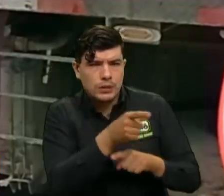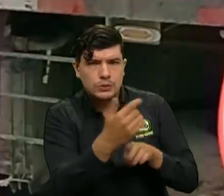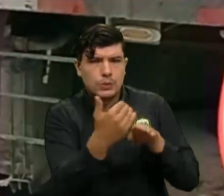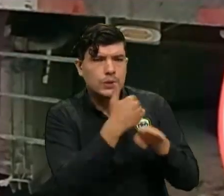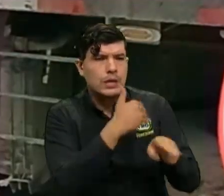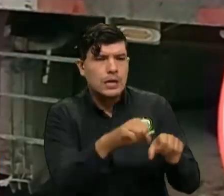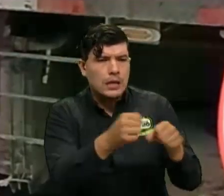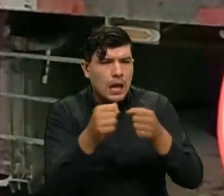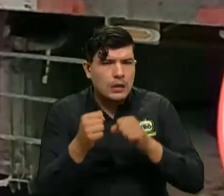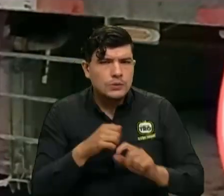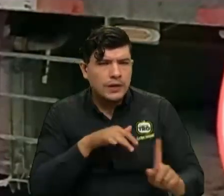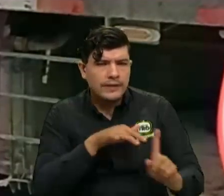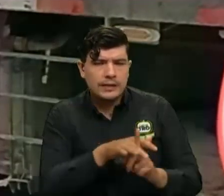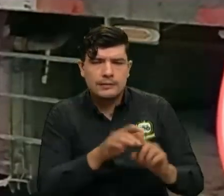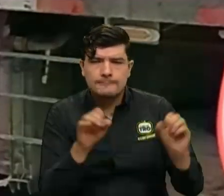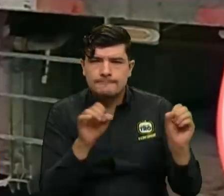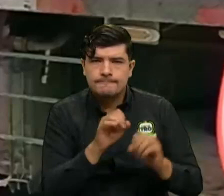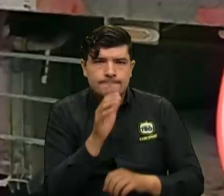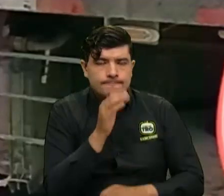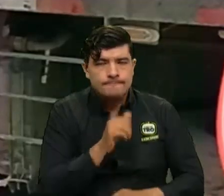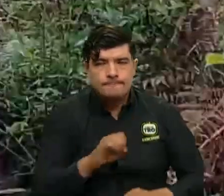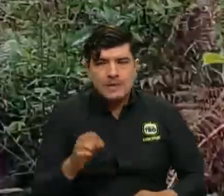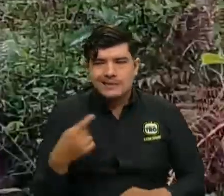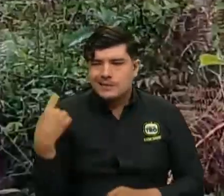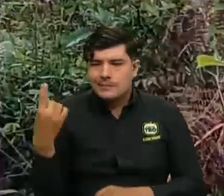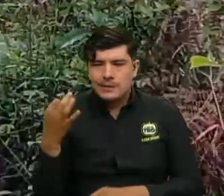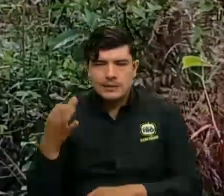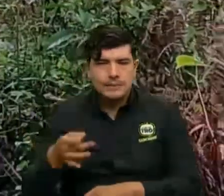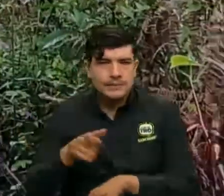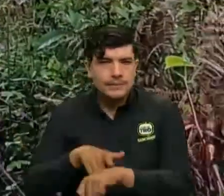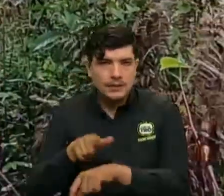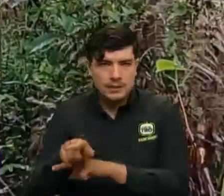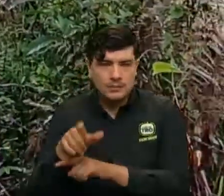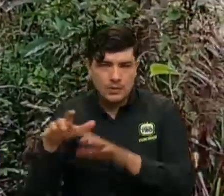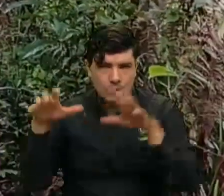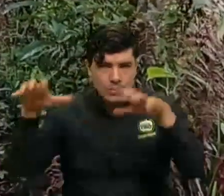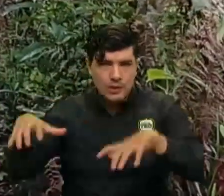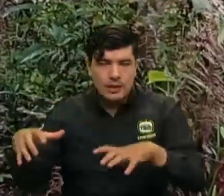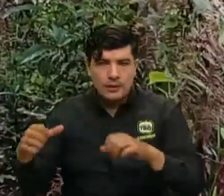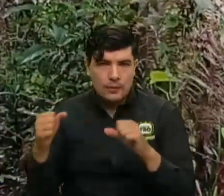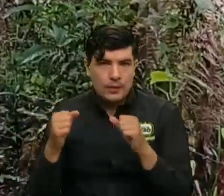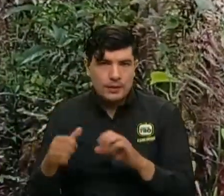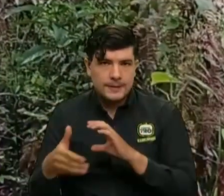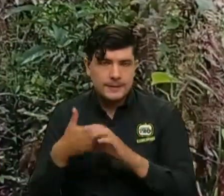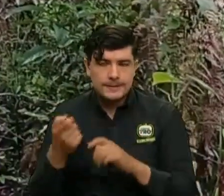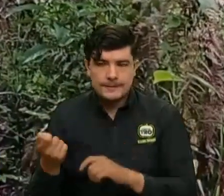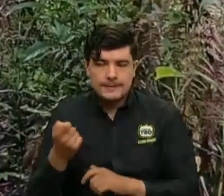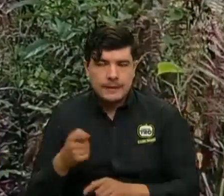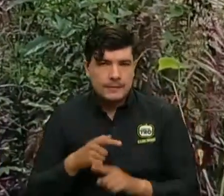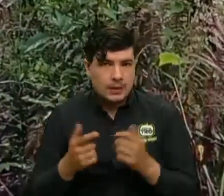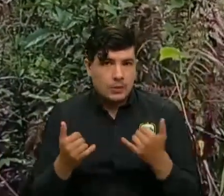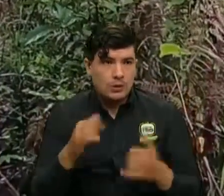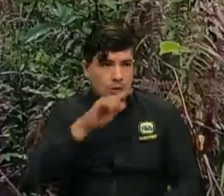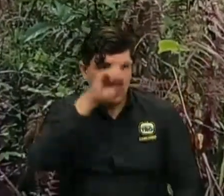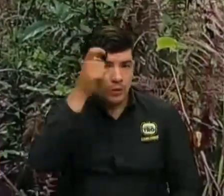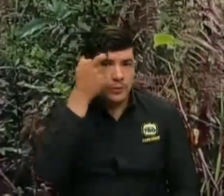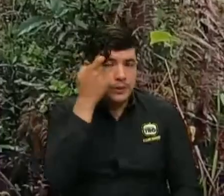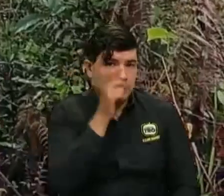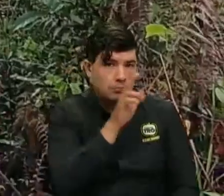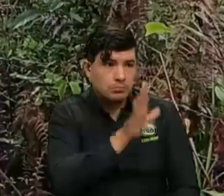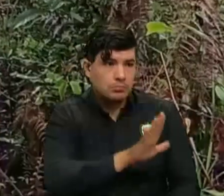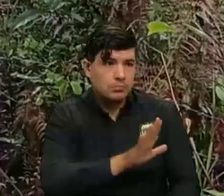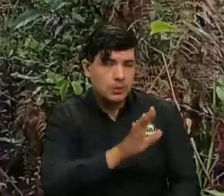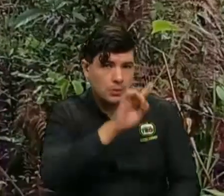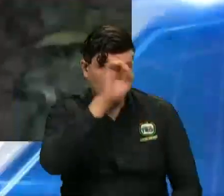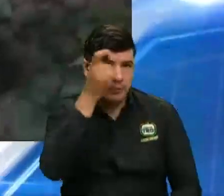no se ve un caso así como que sucedió hoy, ¿no? Y pues como le digo, pues gracias a Dios la gobernación pues ha estado colaborando y la vía se ha arreglado, ¿para